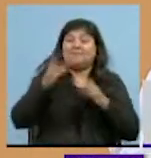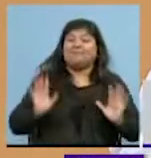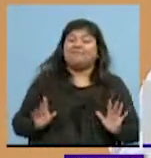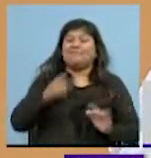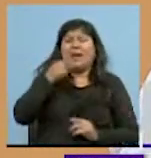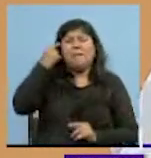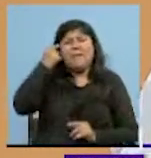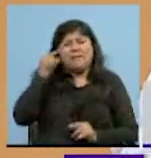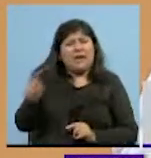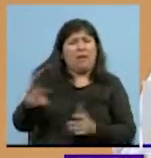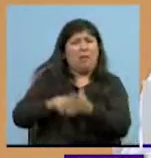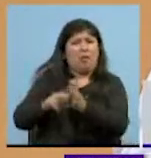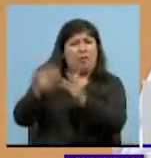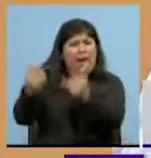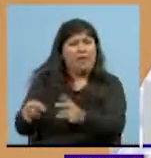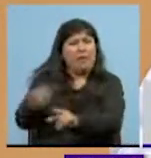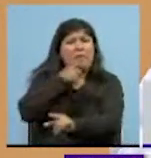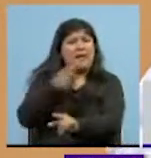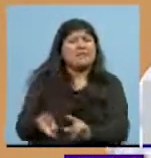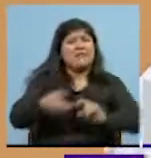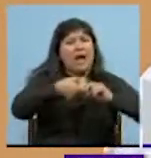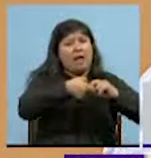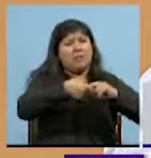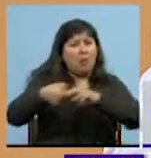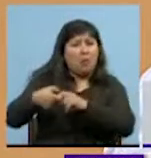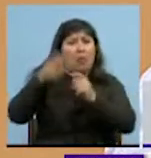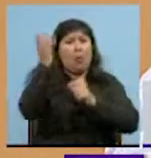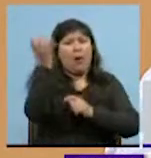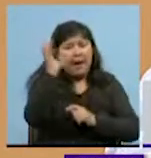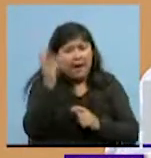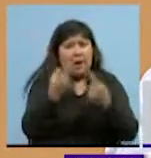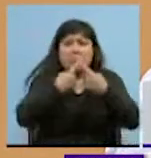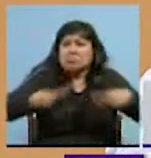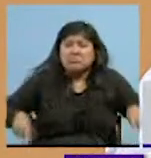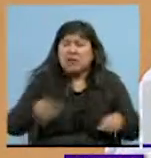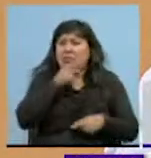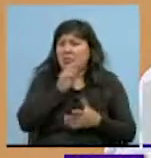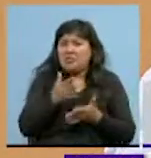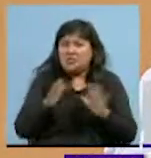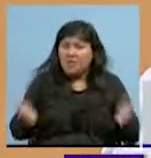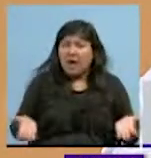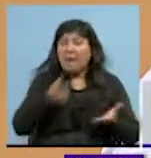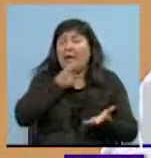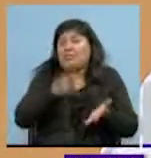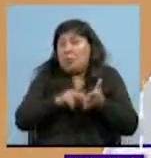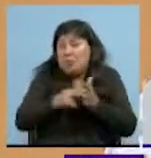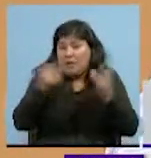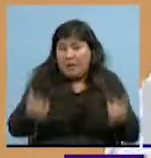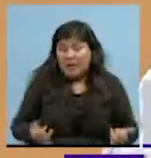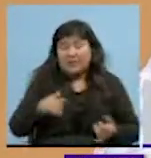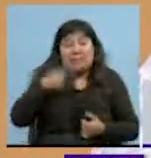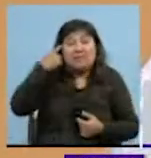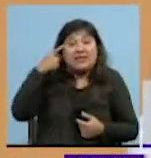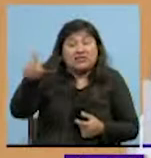no creo que sea frontalmente un descuido muy profundo. Yo voy a charlar con la doctora, que